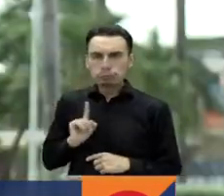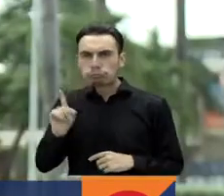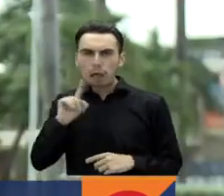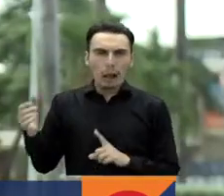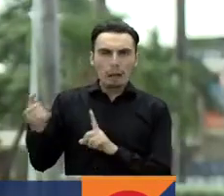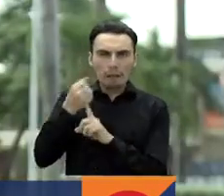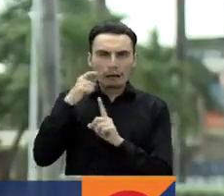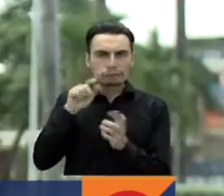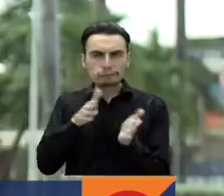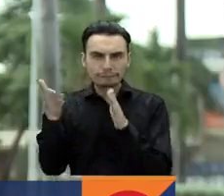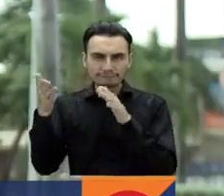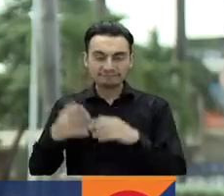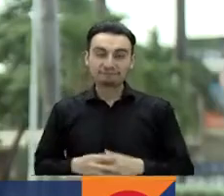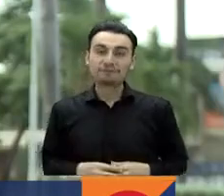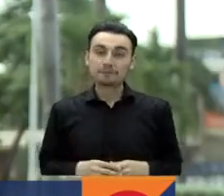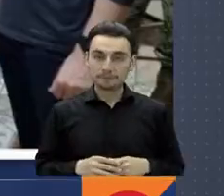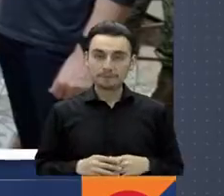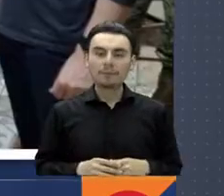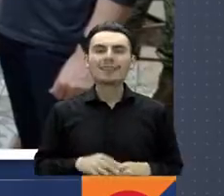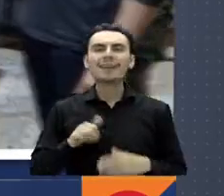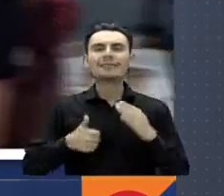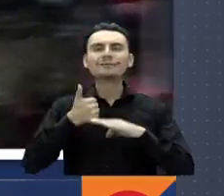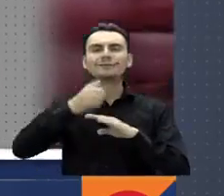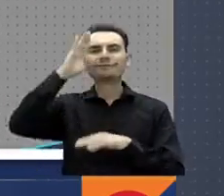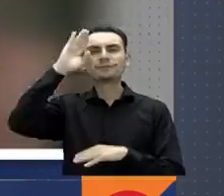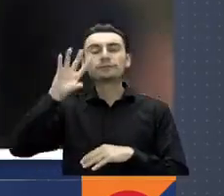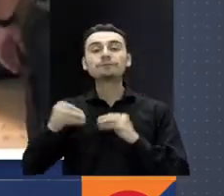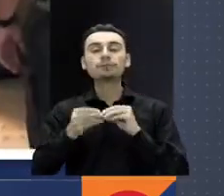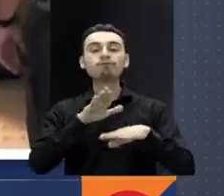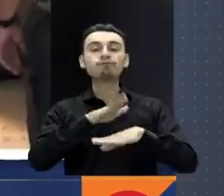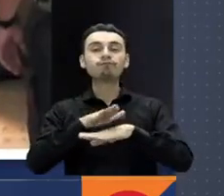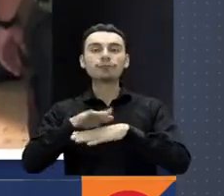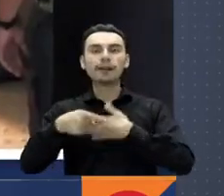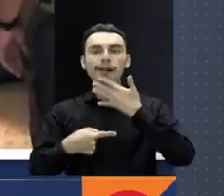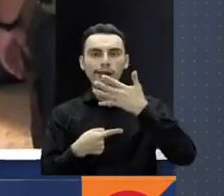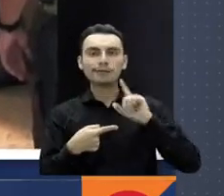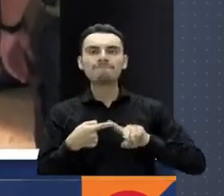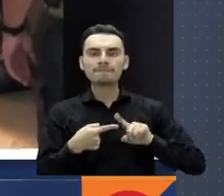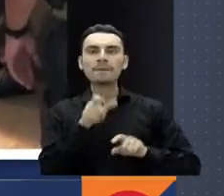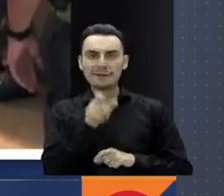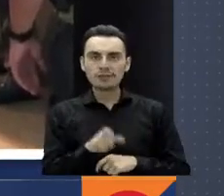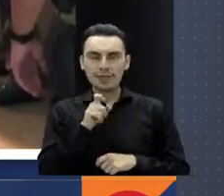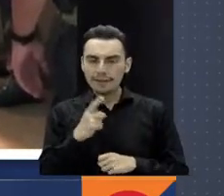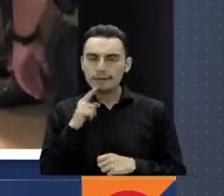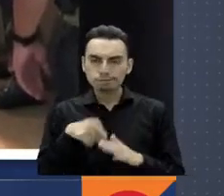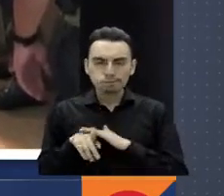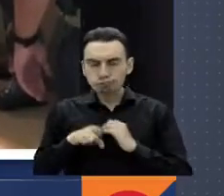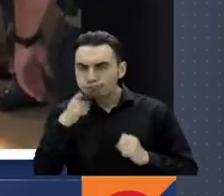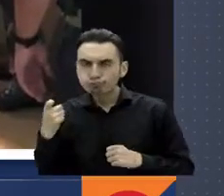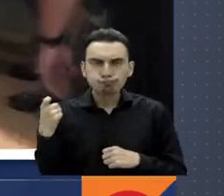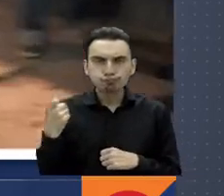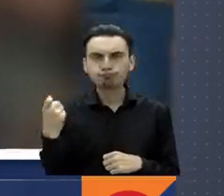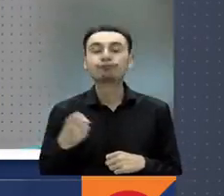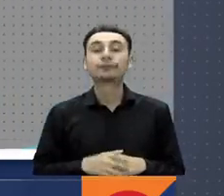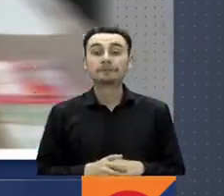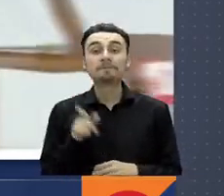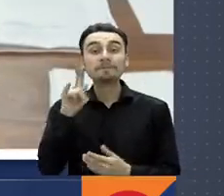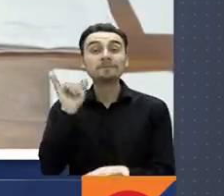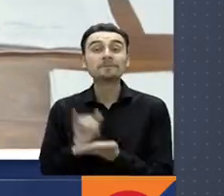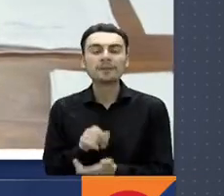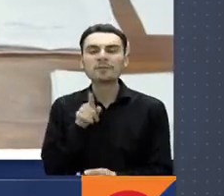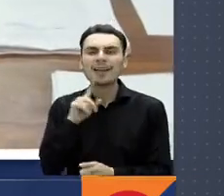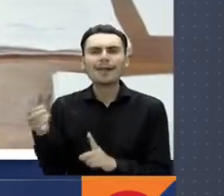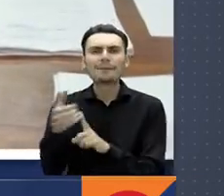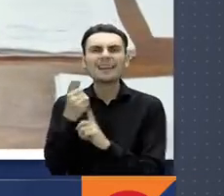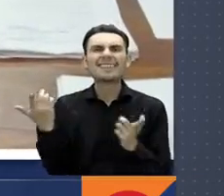y el director general de la policía también manifestó que hay una sexta persona involucrada en el asesinato esta persona sería